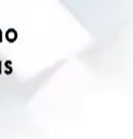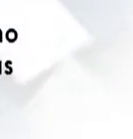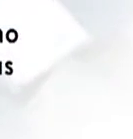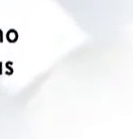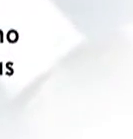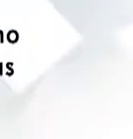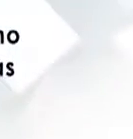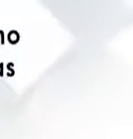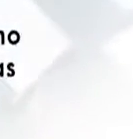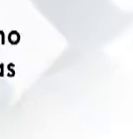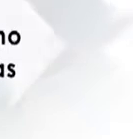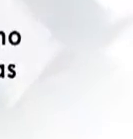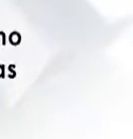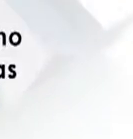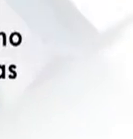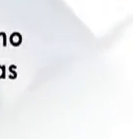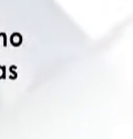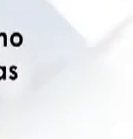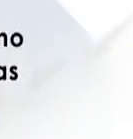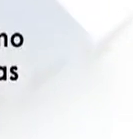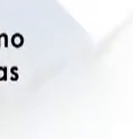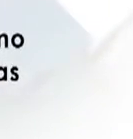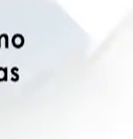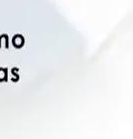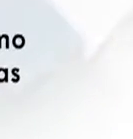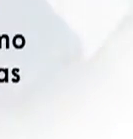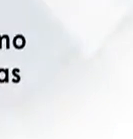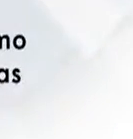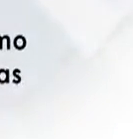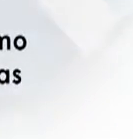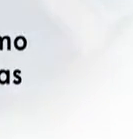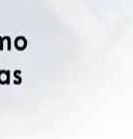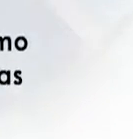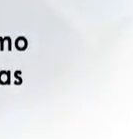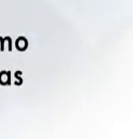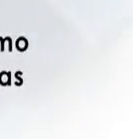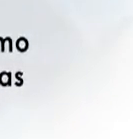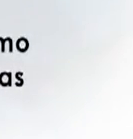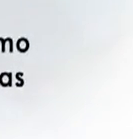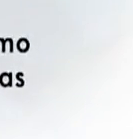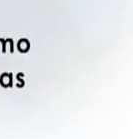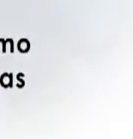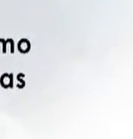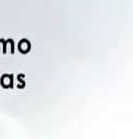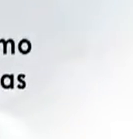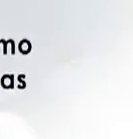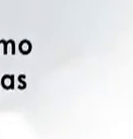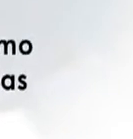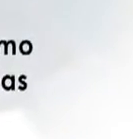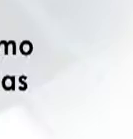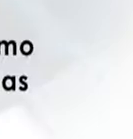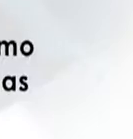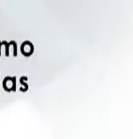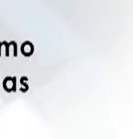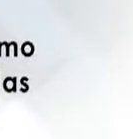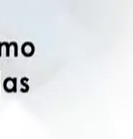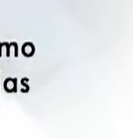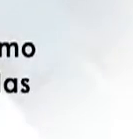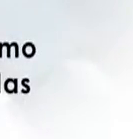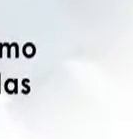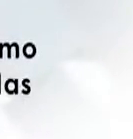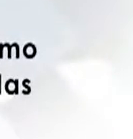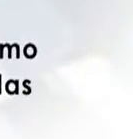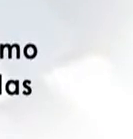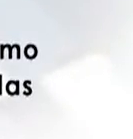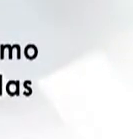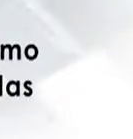Mi encuentro con la diversidad a través de la plataforma México X y conoce más. El inicio de clases es el próximo